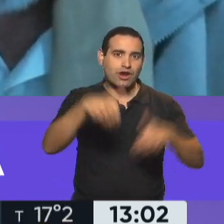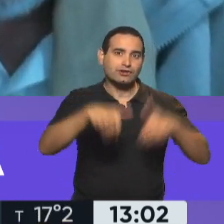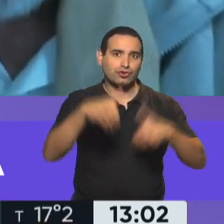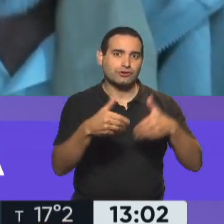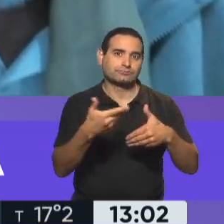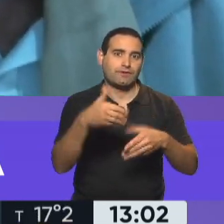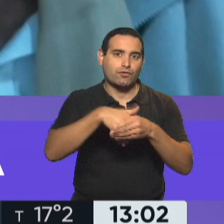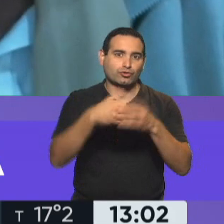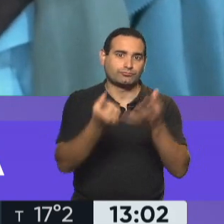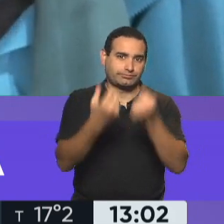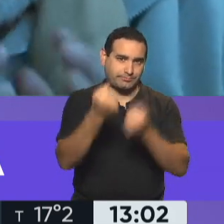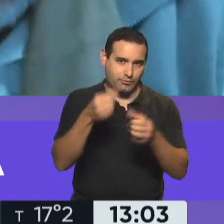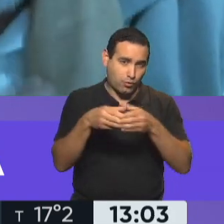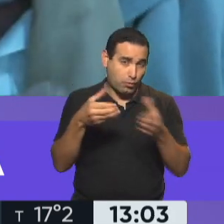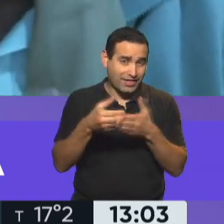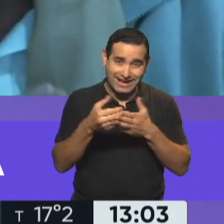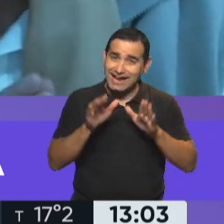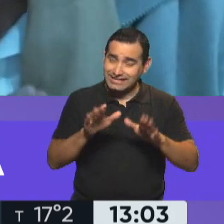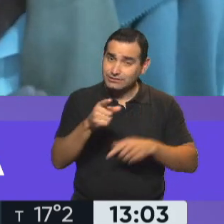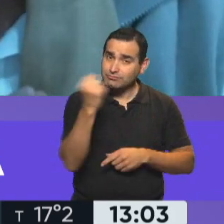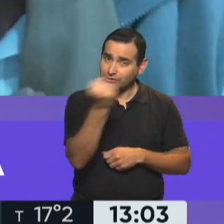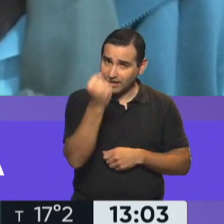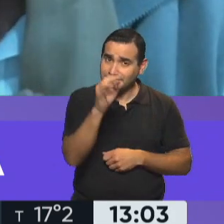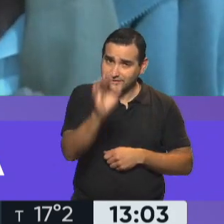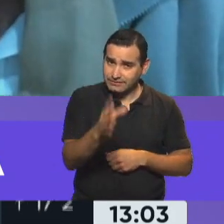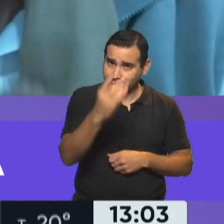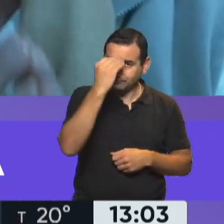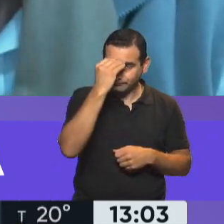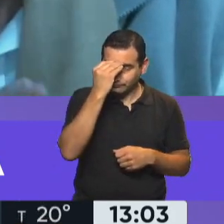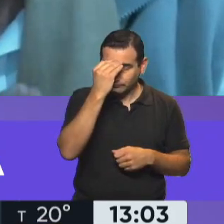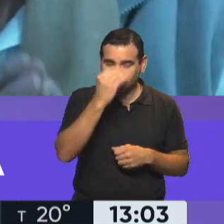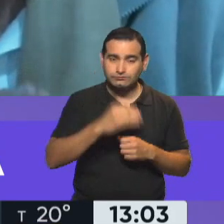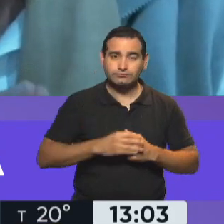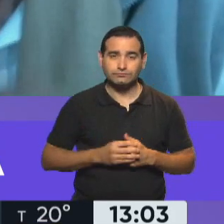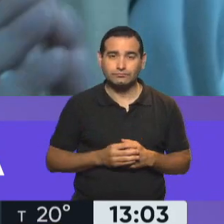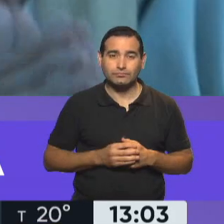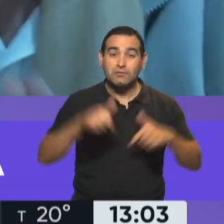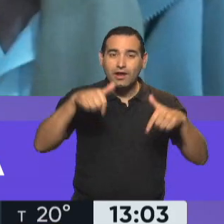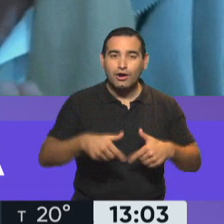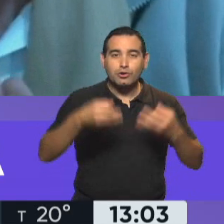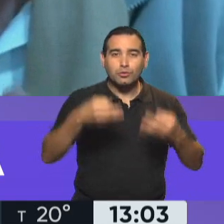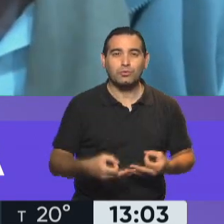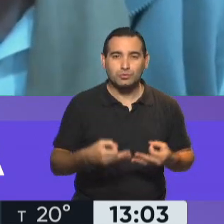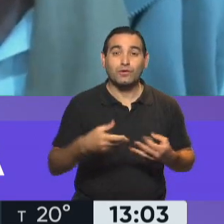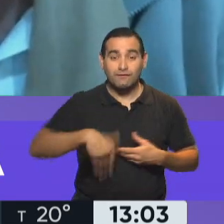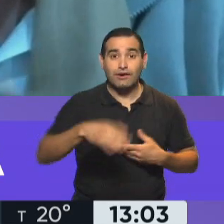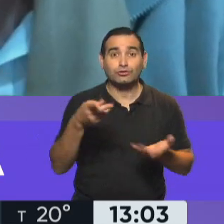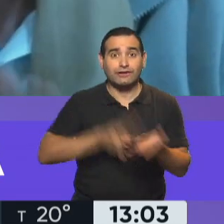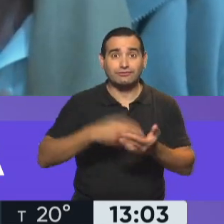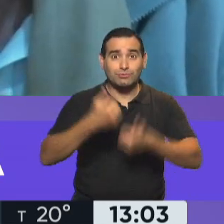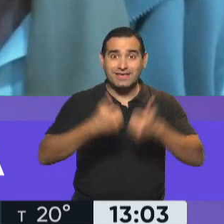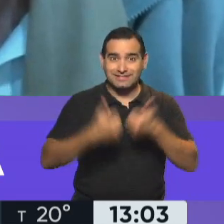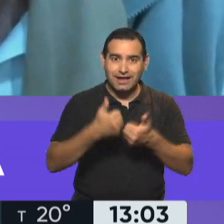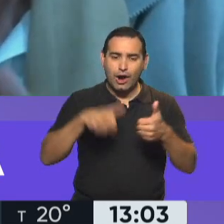la derecha en nuestro país. Esto es muy importante tenerlo en cuenta, porque estamos en el medio de una nueva confrontación. Se